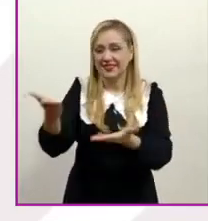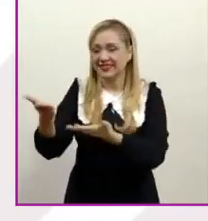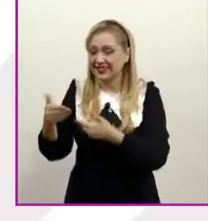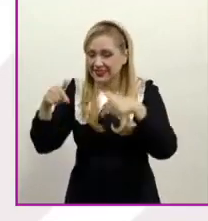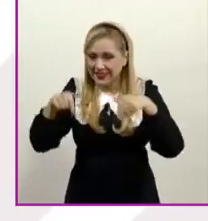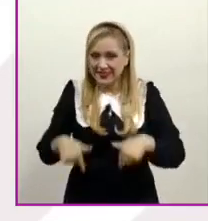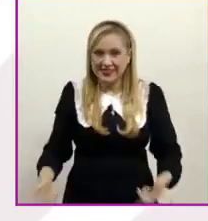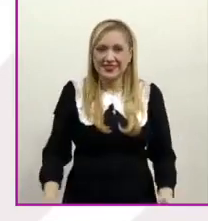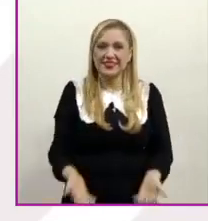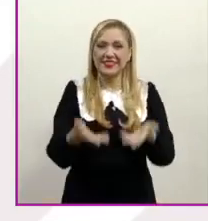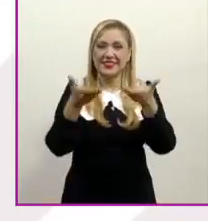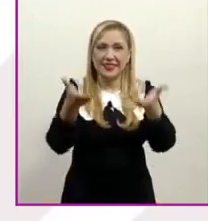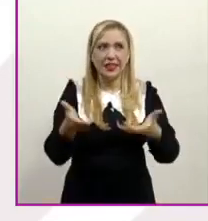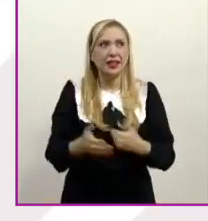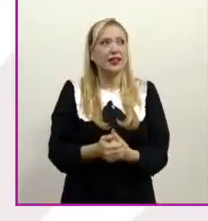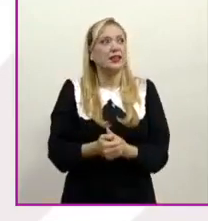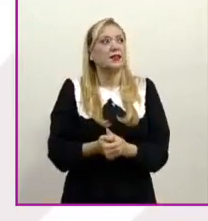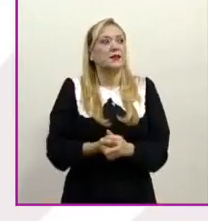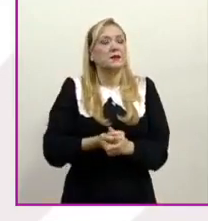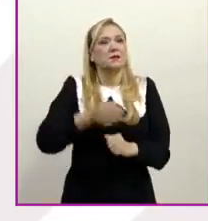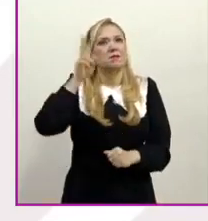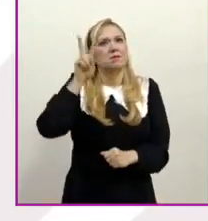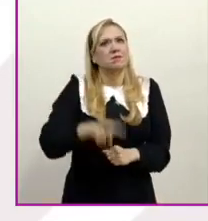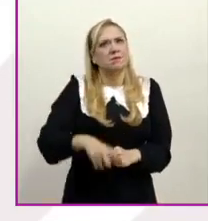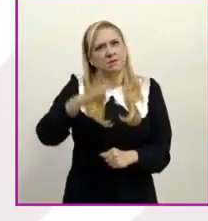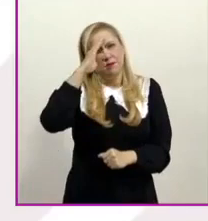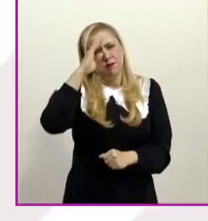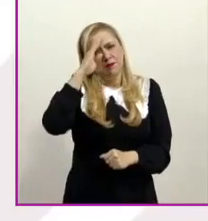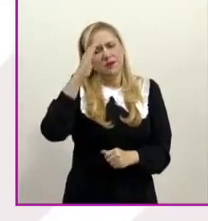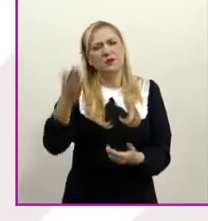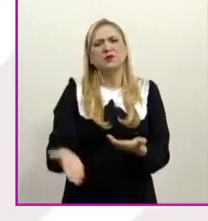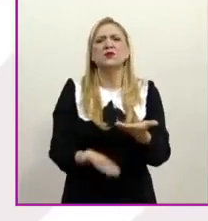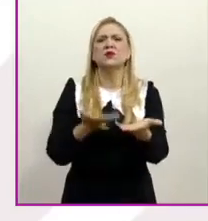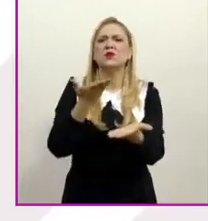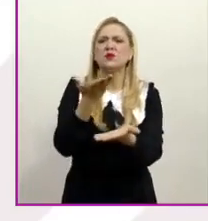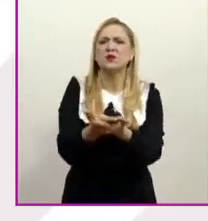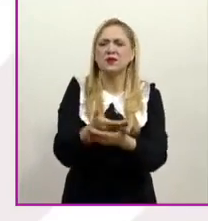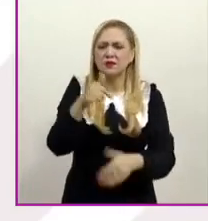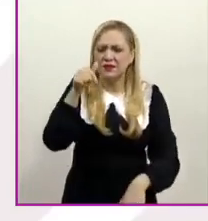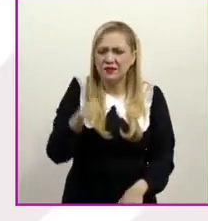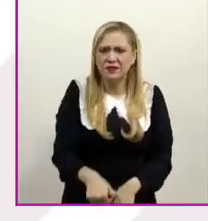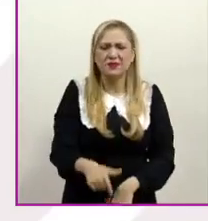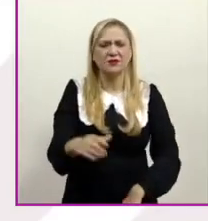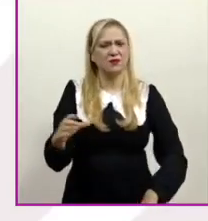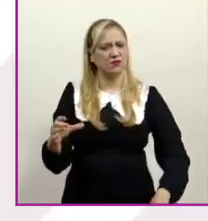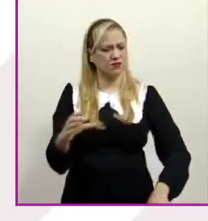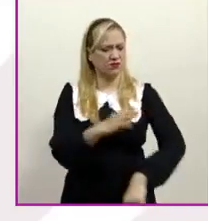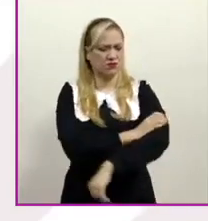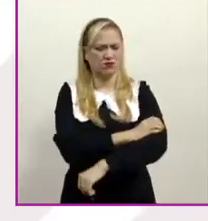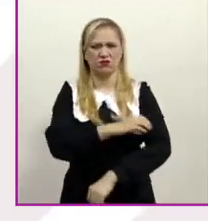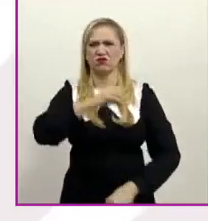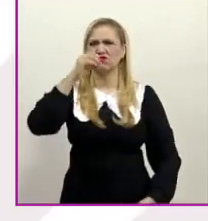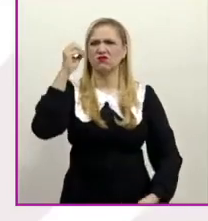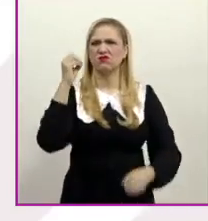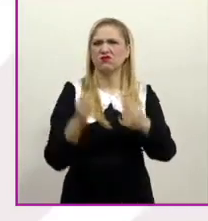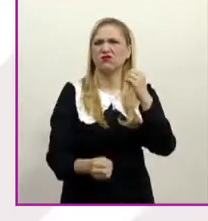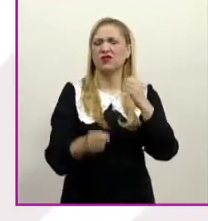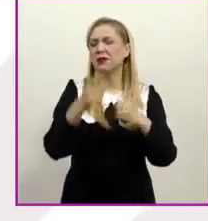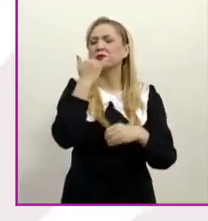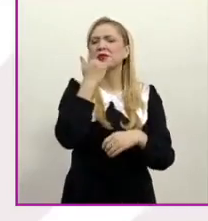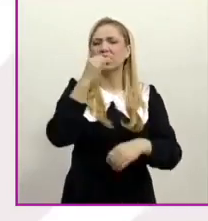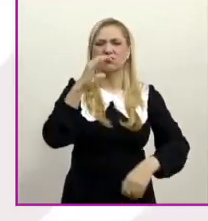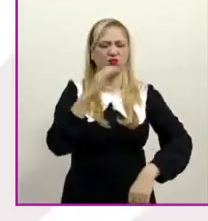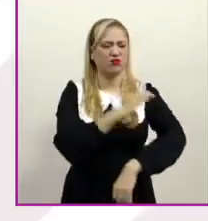Espacio Diverso. Y bueno, pues justo empezar por la propuesta de Poder Prieto. Maya, ¿por qué surge? ¿Por qué se cree que hay